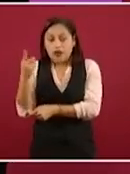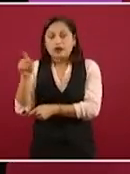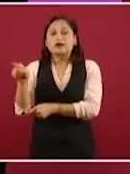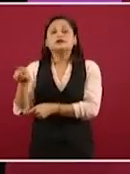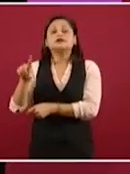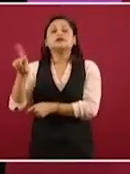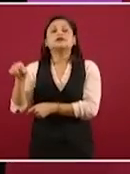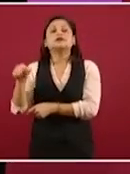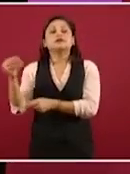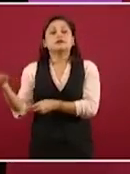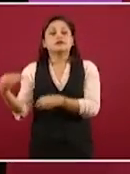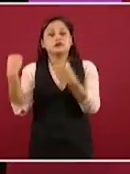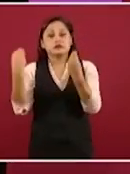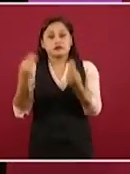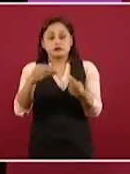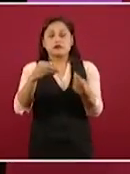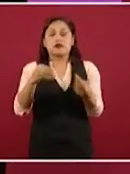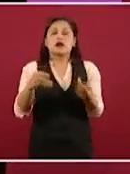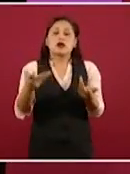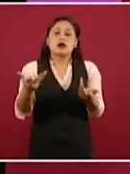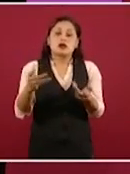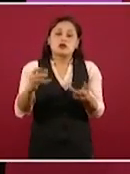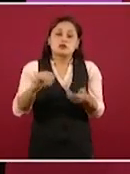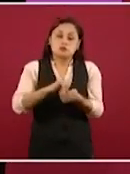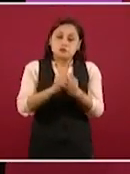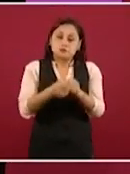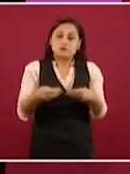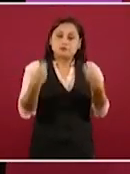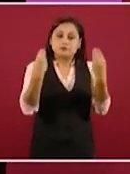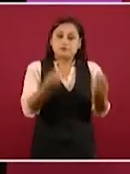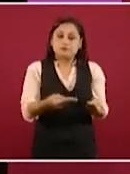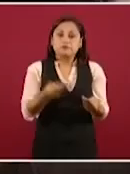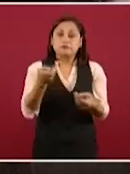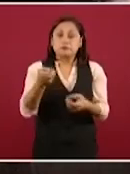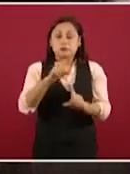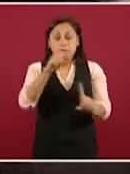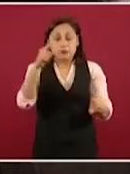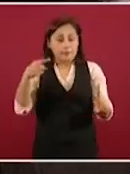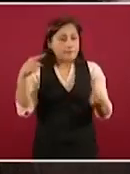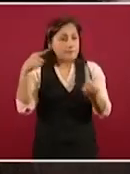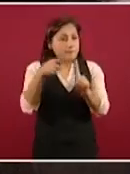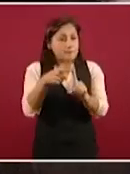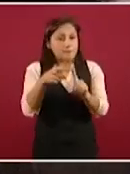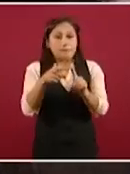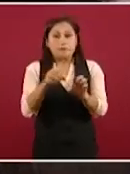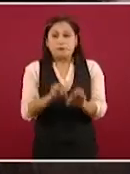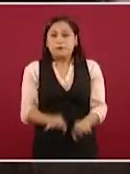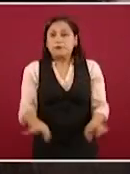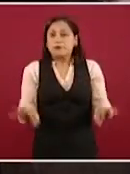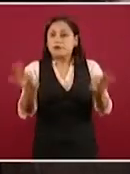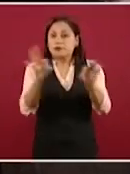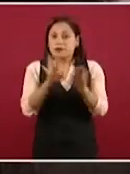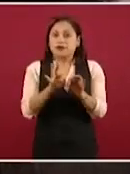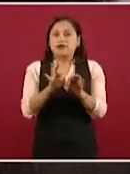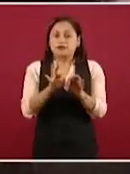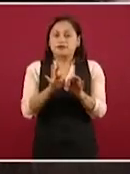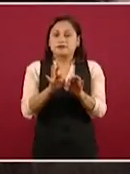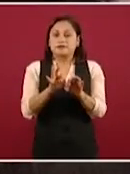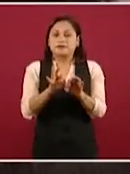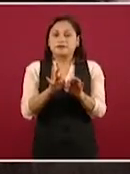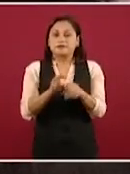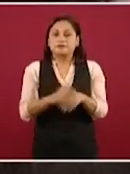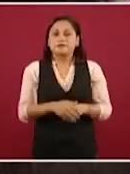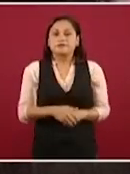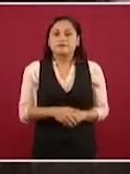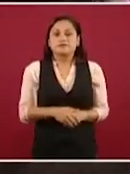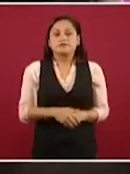que hay que darle a la sociedad y que ha sido la instrucción muy puntual y el camino que nos ha trazado la trayectoria que